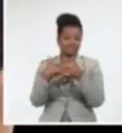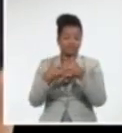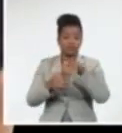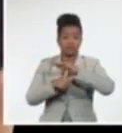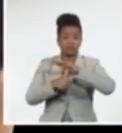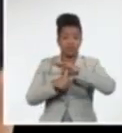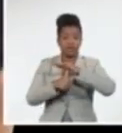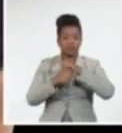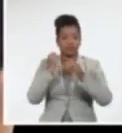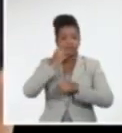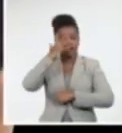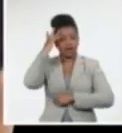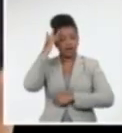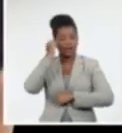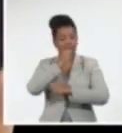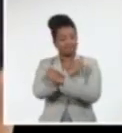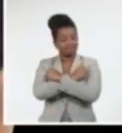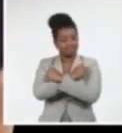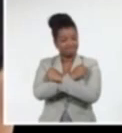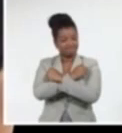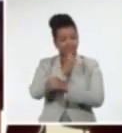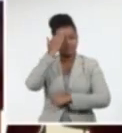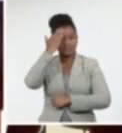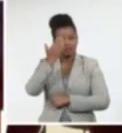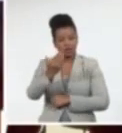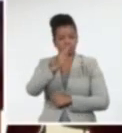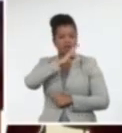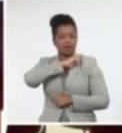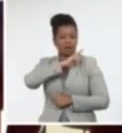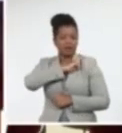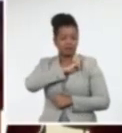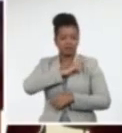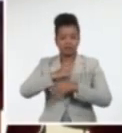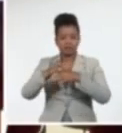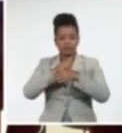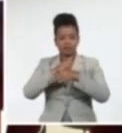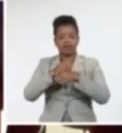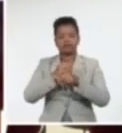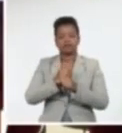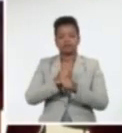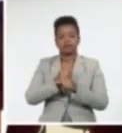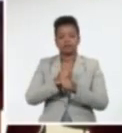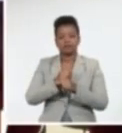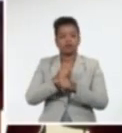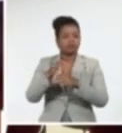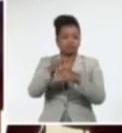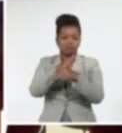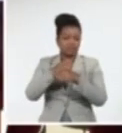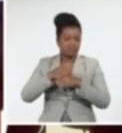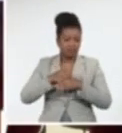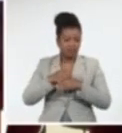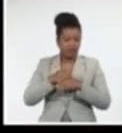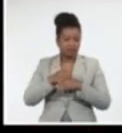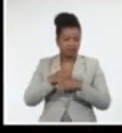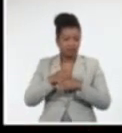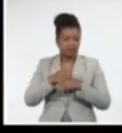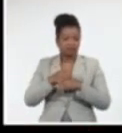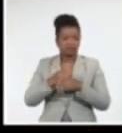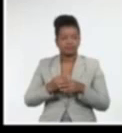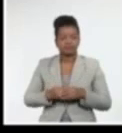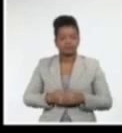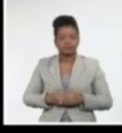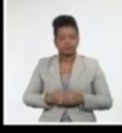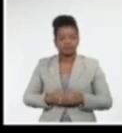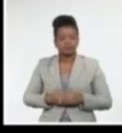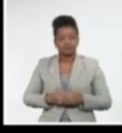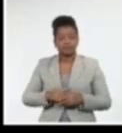saludó en el aeropuerto a las autoridades locales presentes de diferentes carteras. Y en este contexto, el jefe de Estado